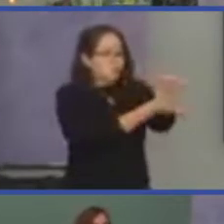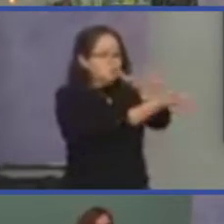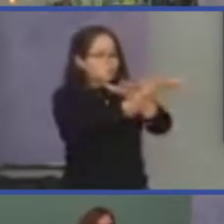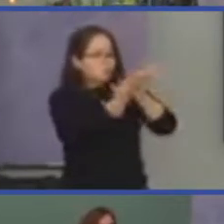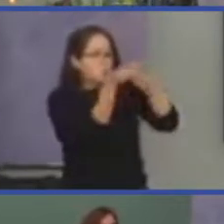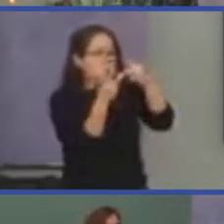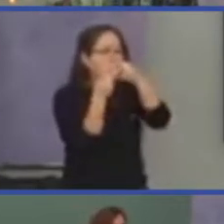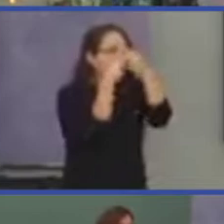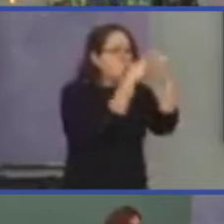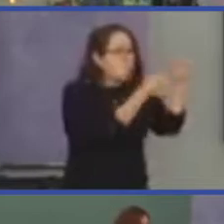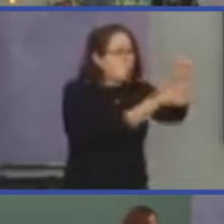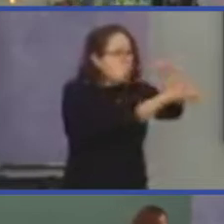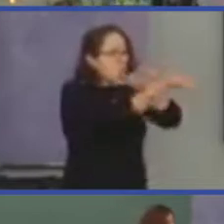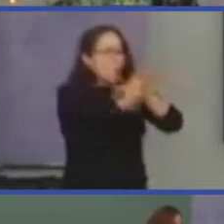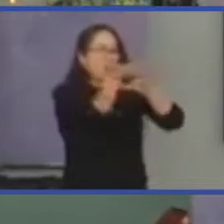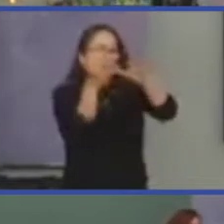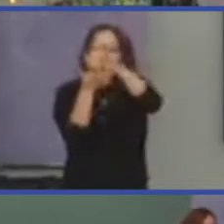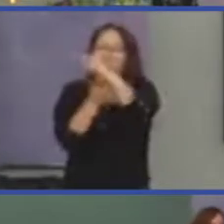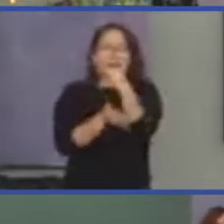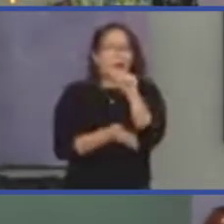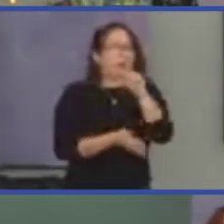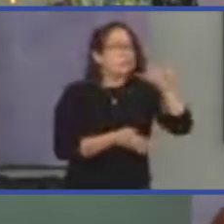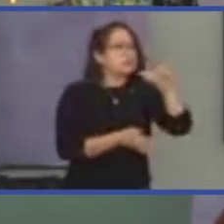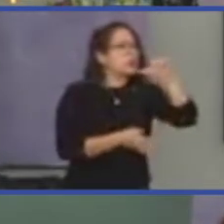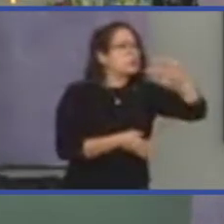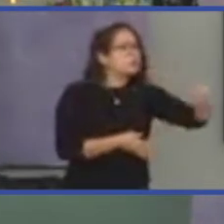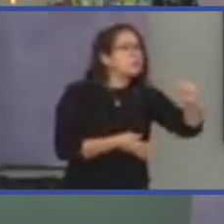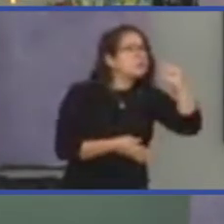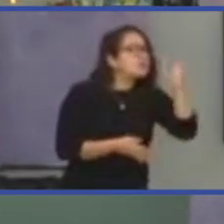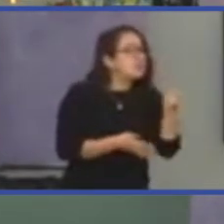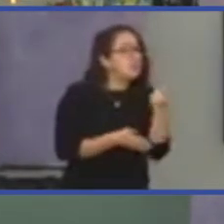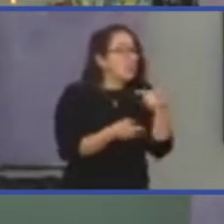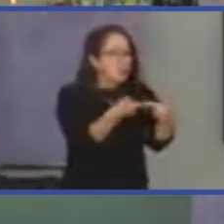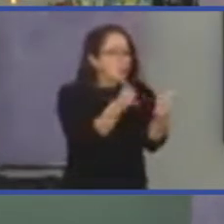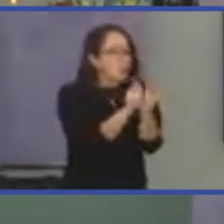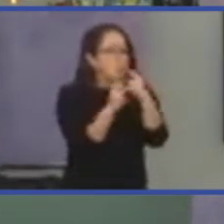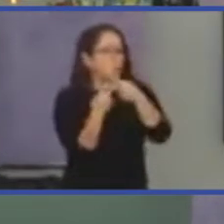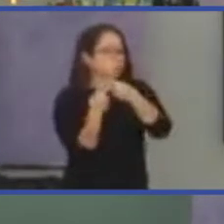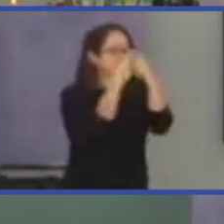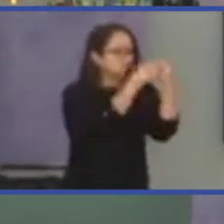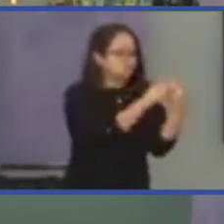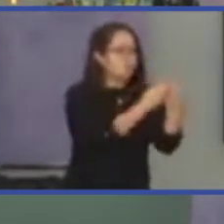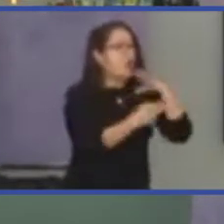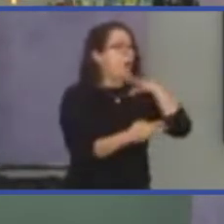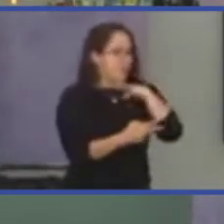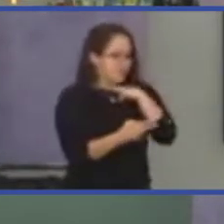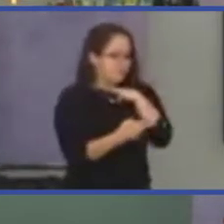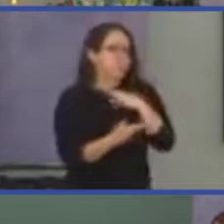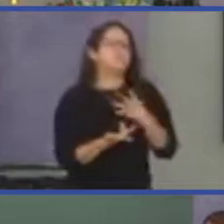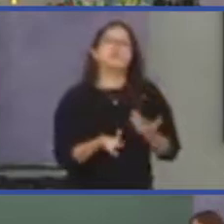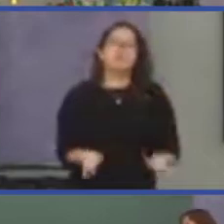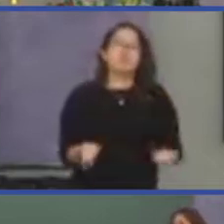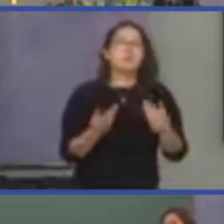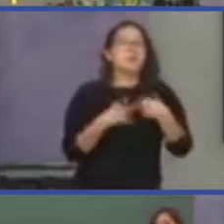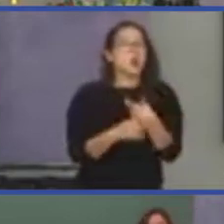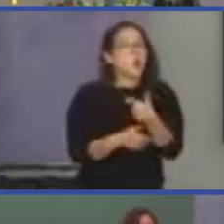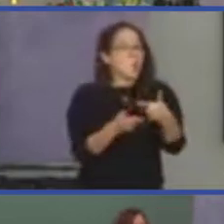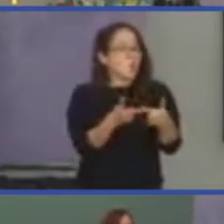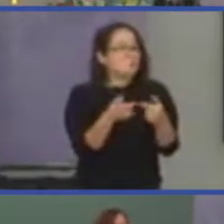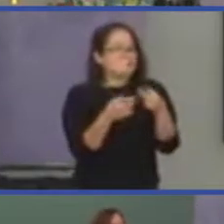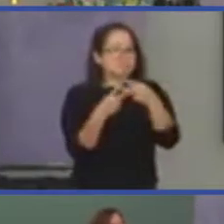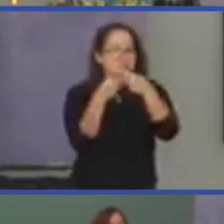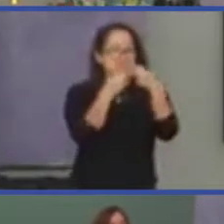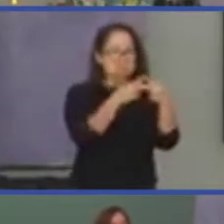galaxias qué es eso? Cada galaxia es un grupo de estrellas, ¿no? Un grupo de estrellas que tiene